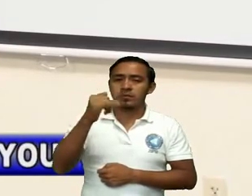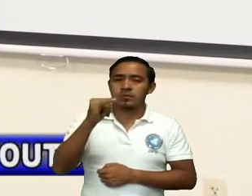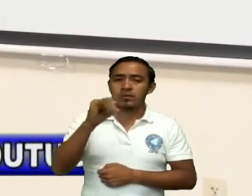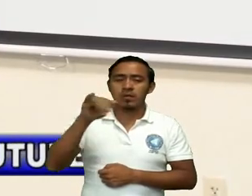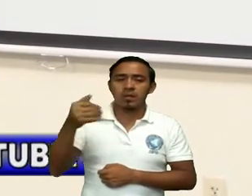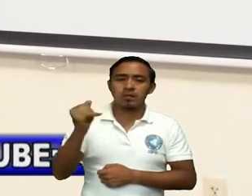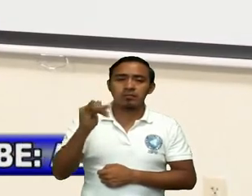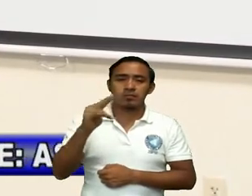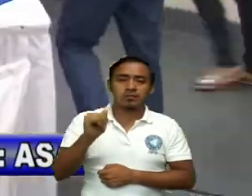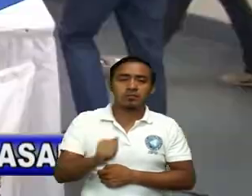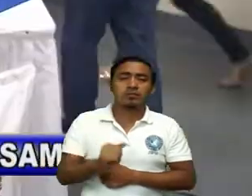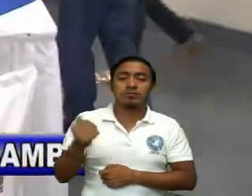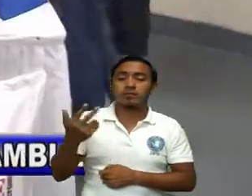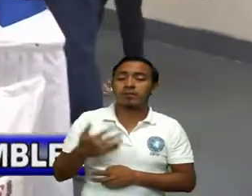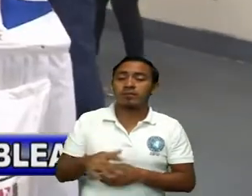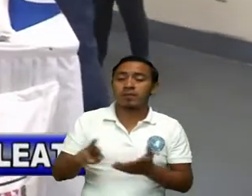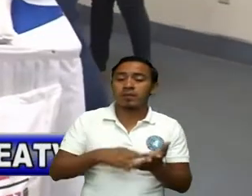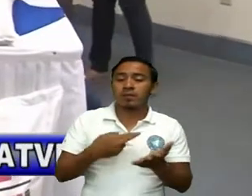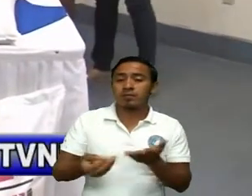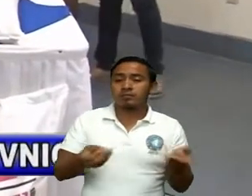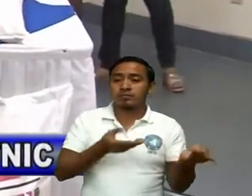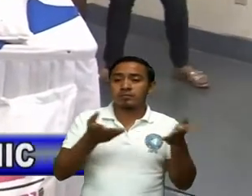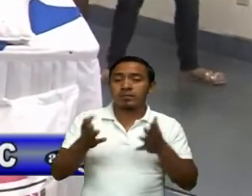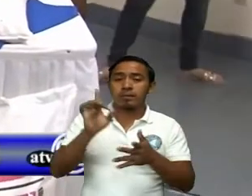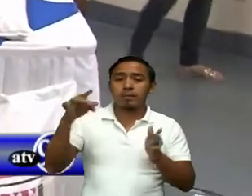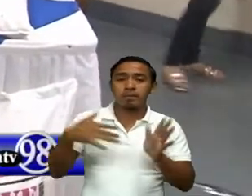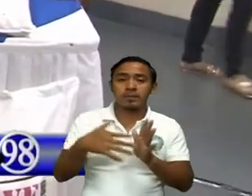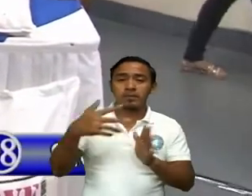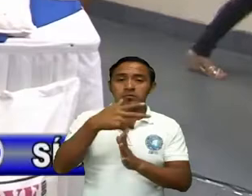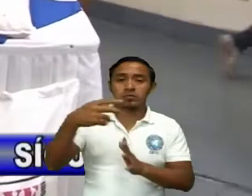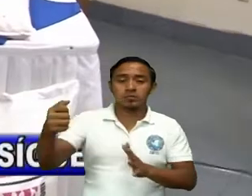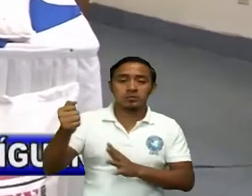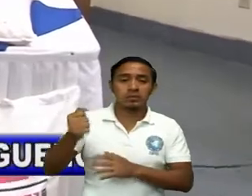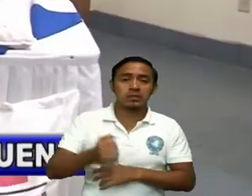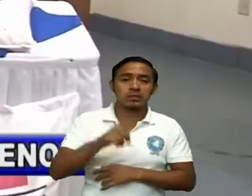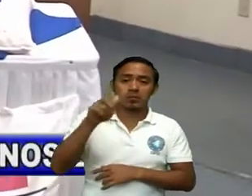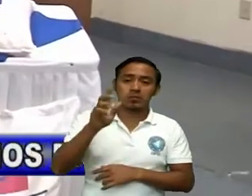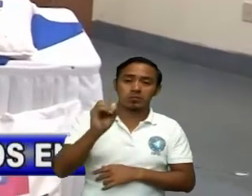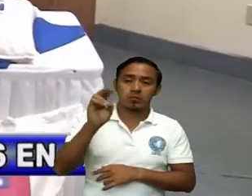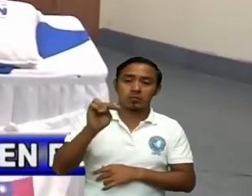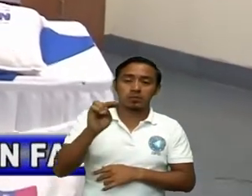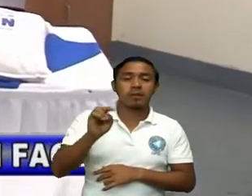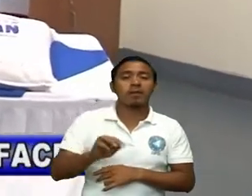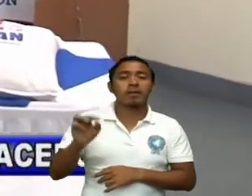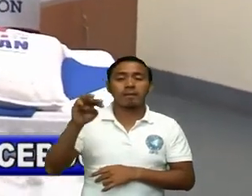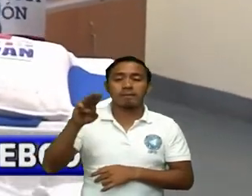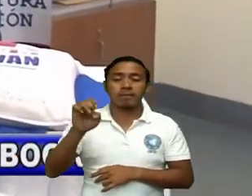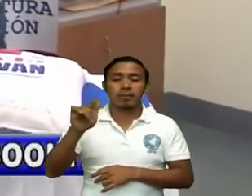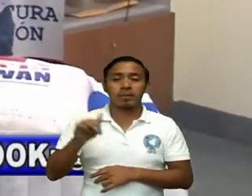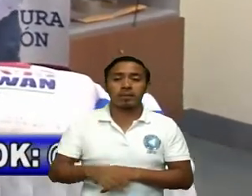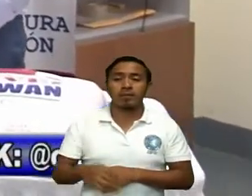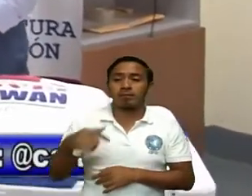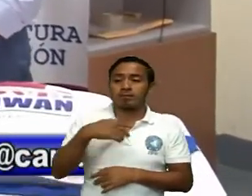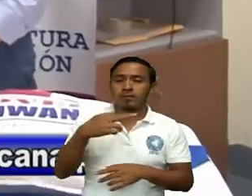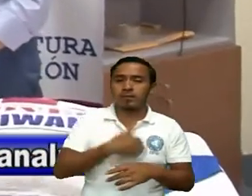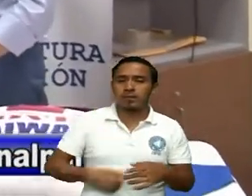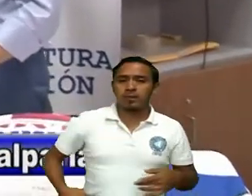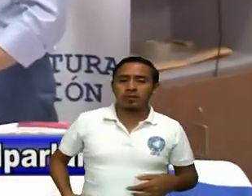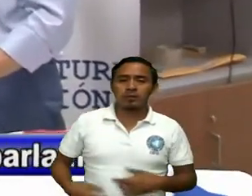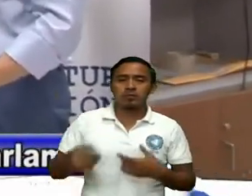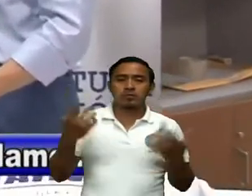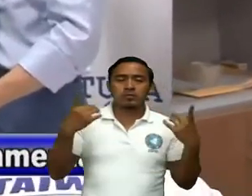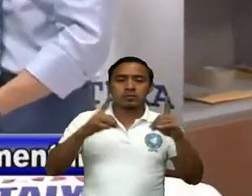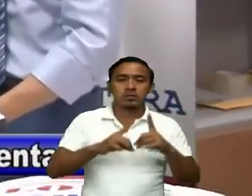gobierno, hizo la entrega simbólica de las 1.800 toneladas métricas de arroz al ministro director del